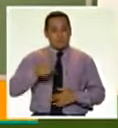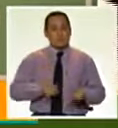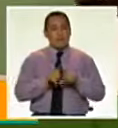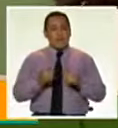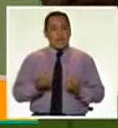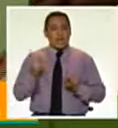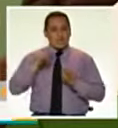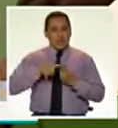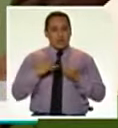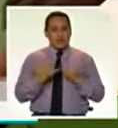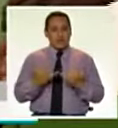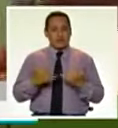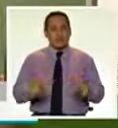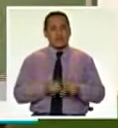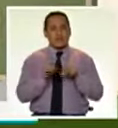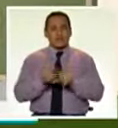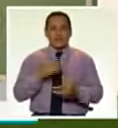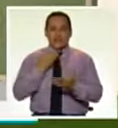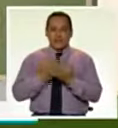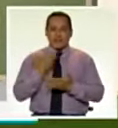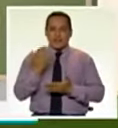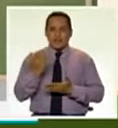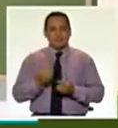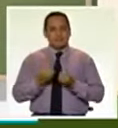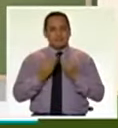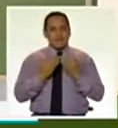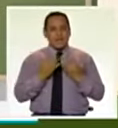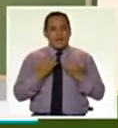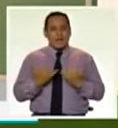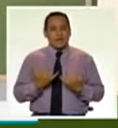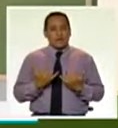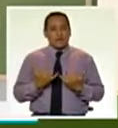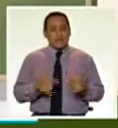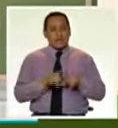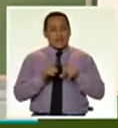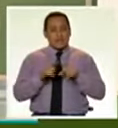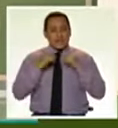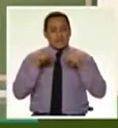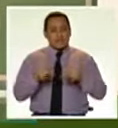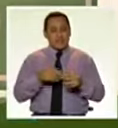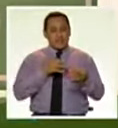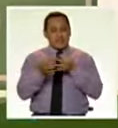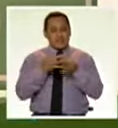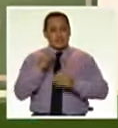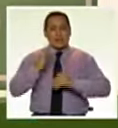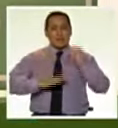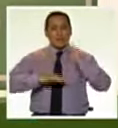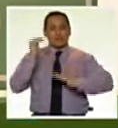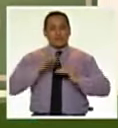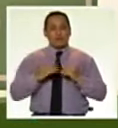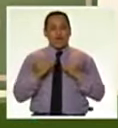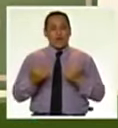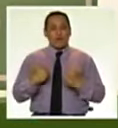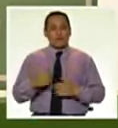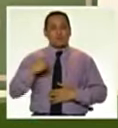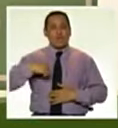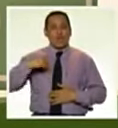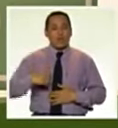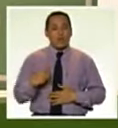esta oportunidad, gracias, en esta oportunidad, está ampliando la infraestructura de nuestra OMAPET,